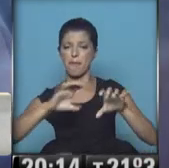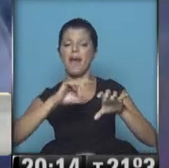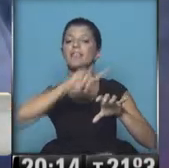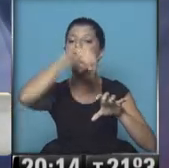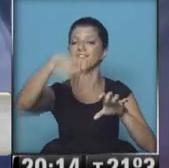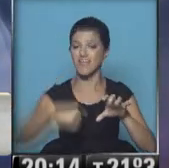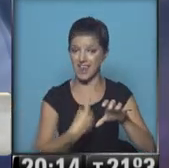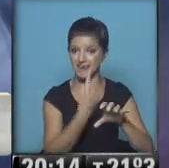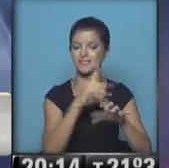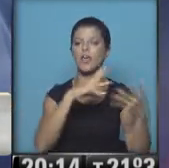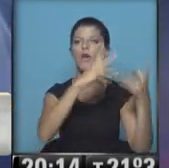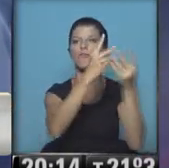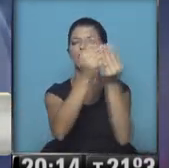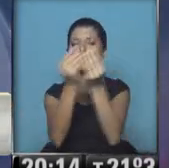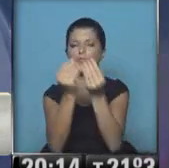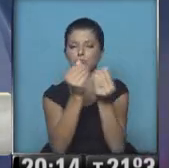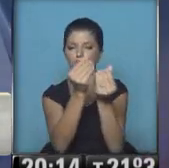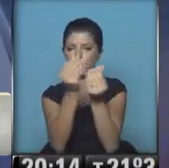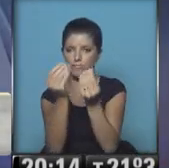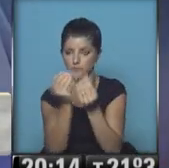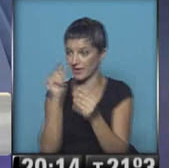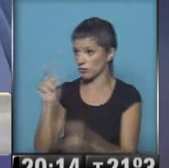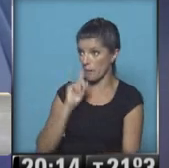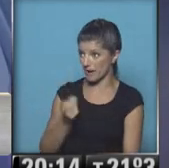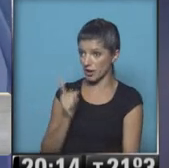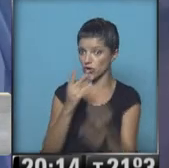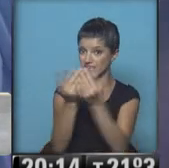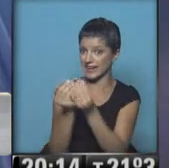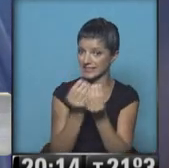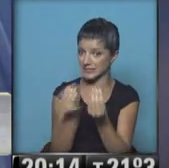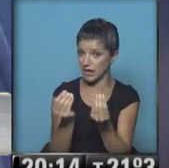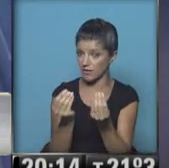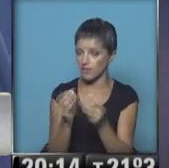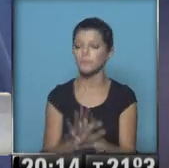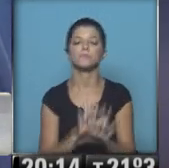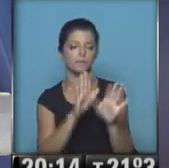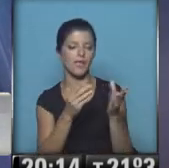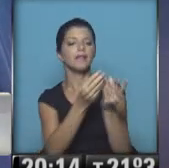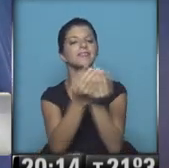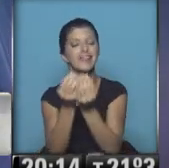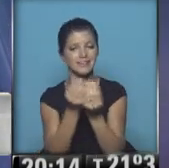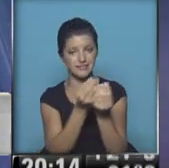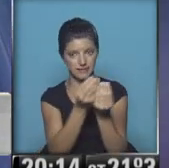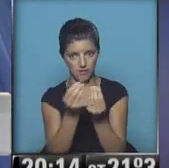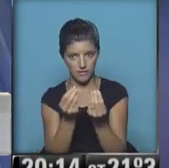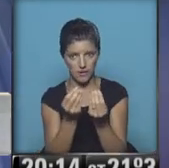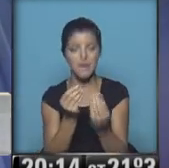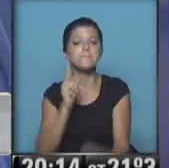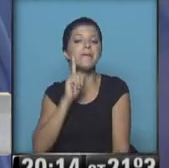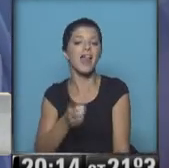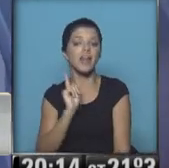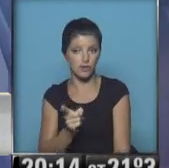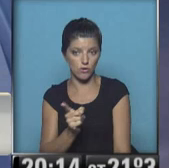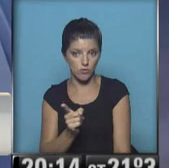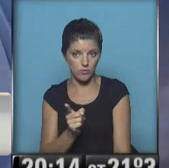zona caliente central de un volcán. ¿Son peligrosas las cenizas? O sea, las cenizas son particularmente peligrosas para